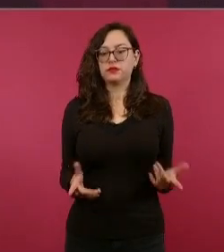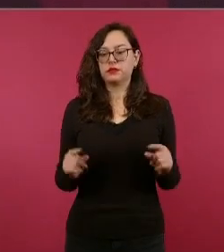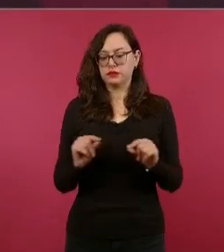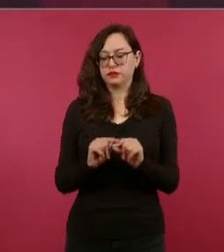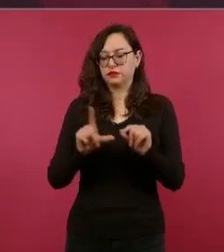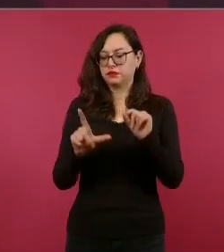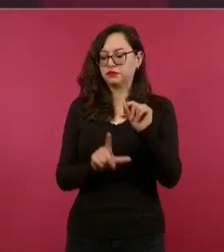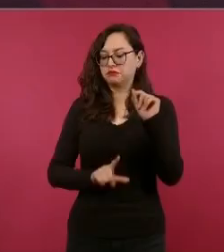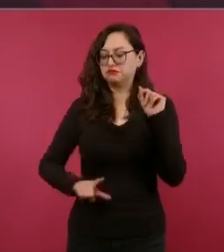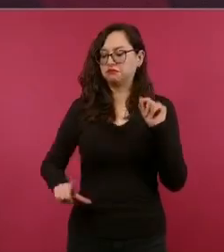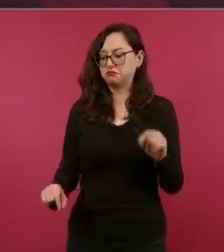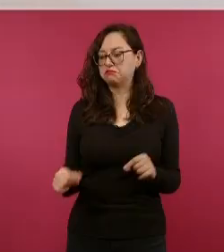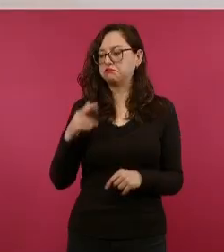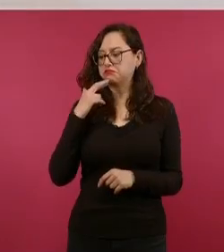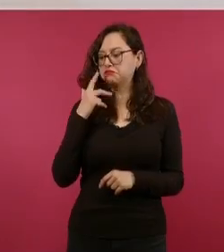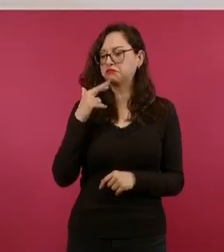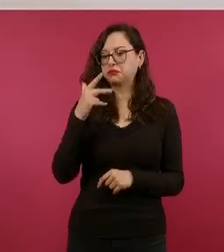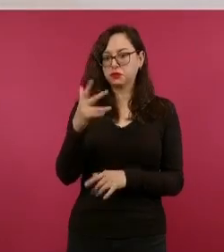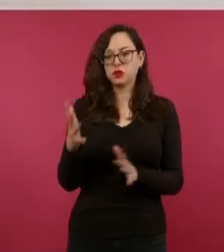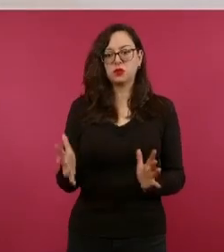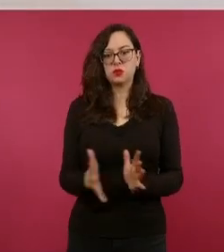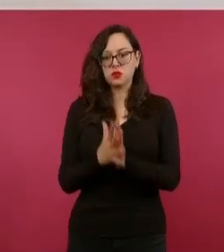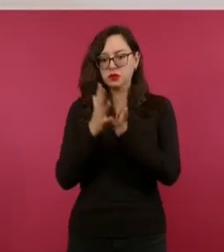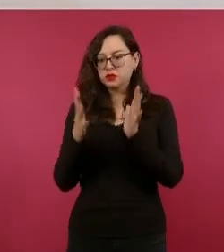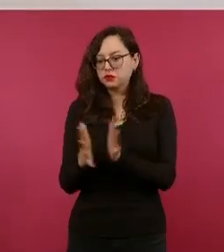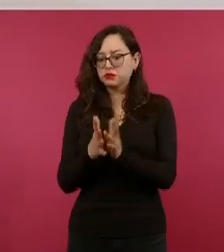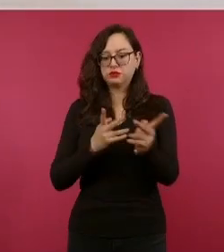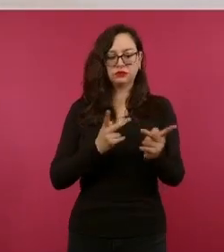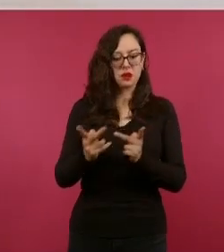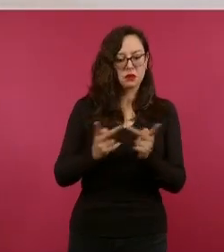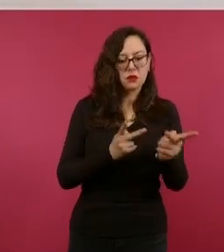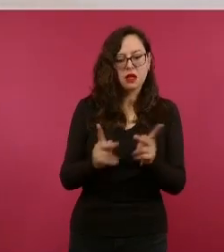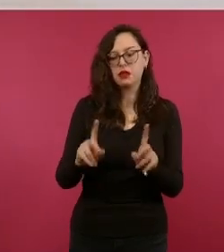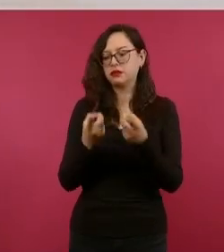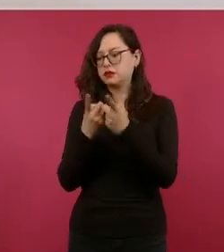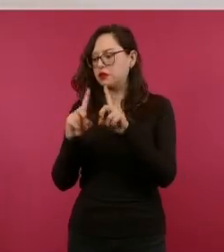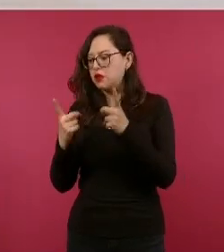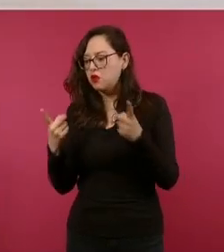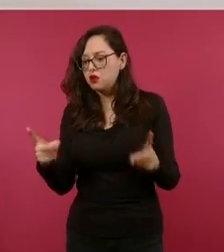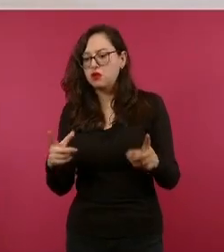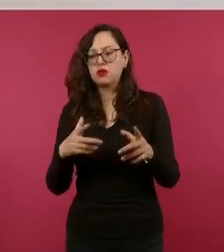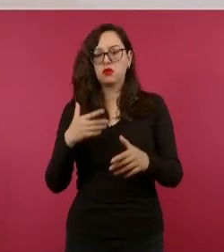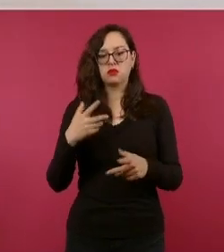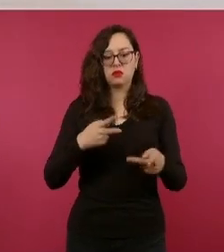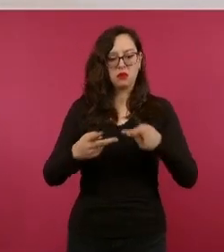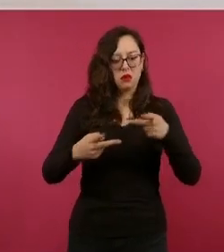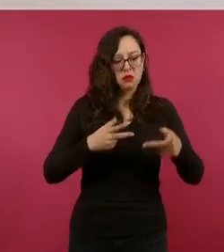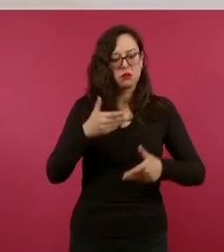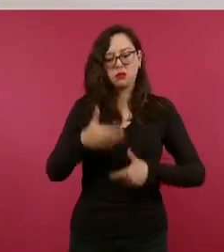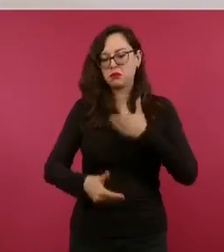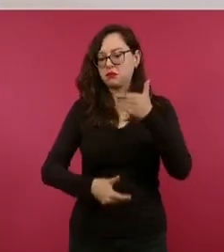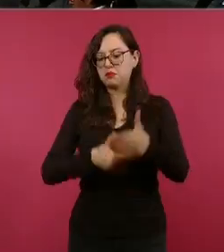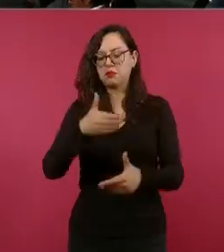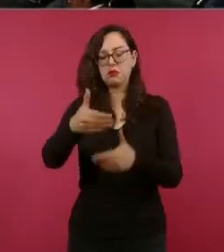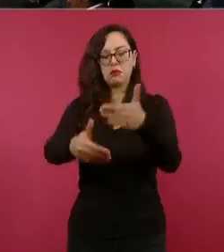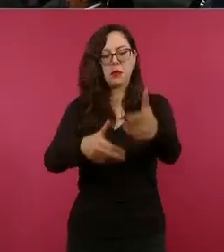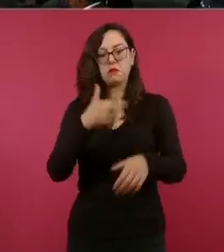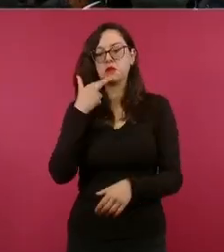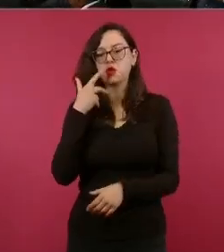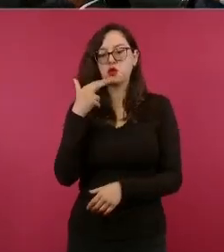participando cada vez más en todos los planes de desarrollo. Ya tenemos que